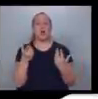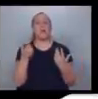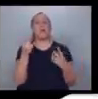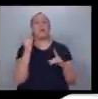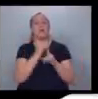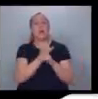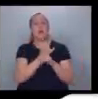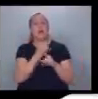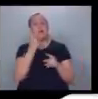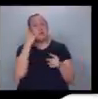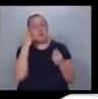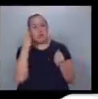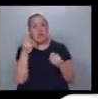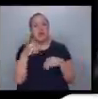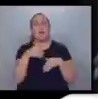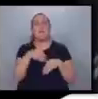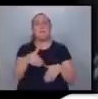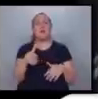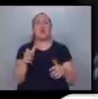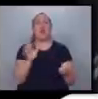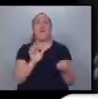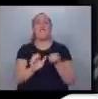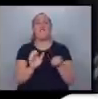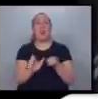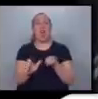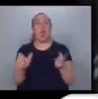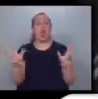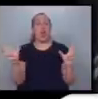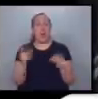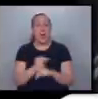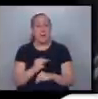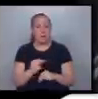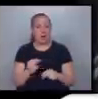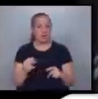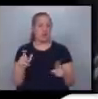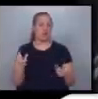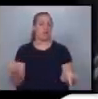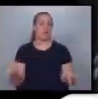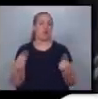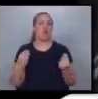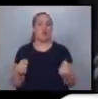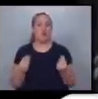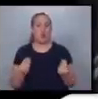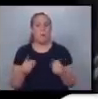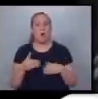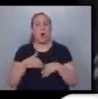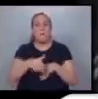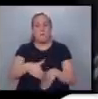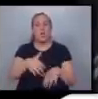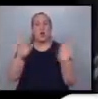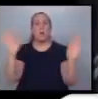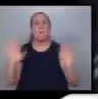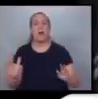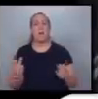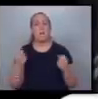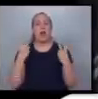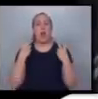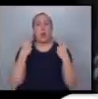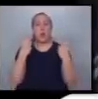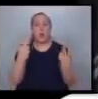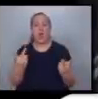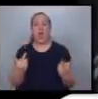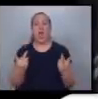accidente. El micro se quedó sin frenos, Daniel. Claro. ¡Qué negligencia! ¿Cómo puede ser que un micro que está preparado para hacer largas